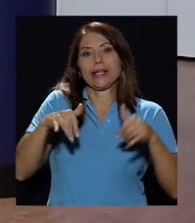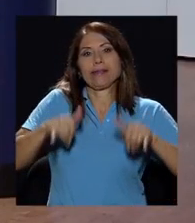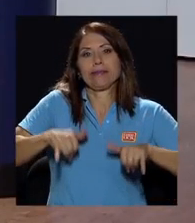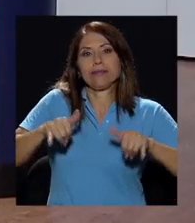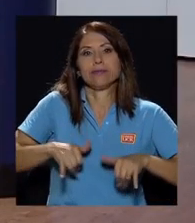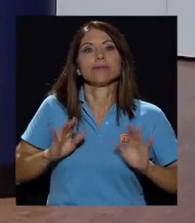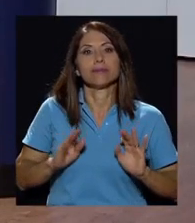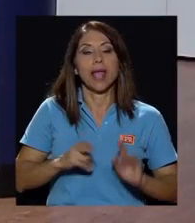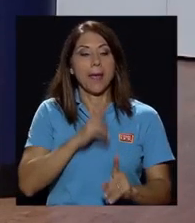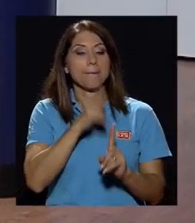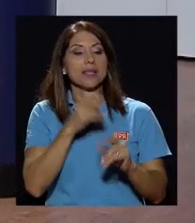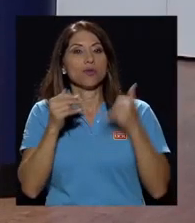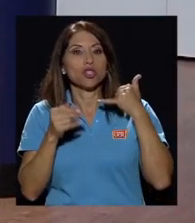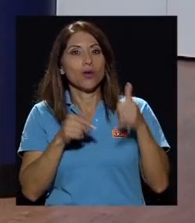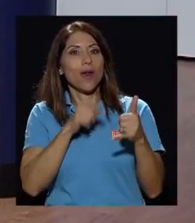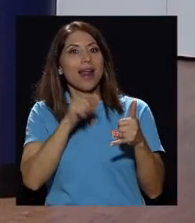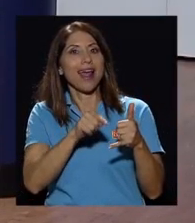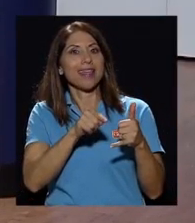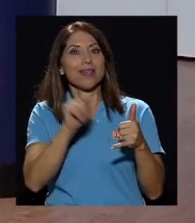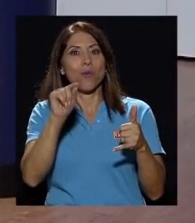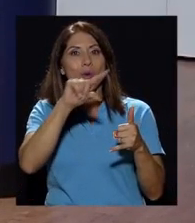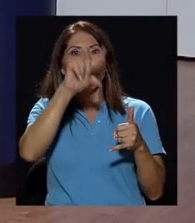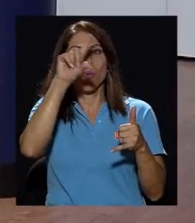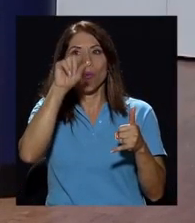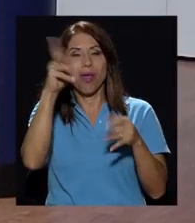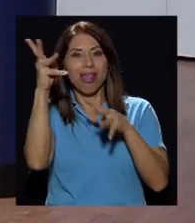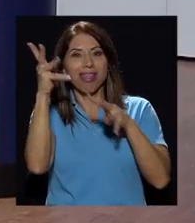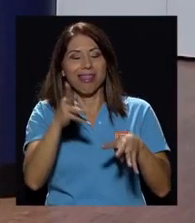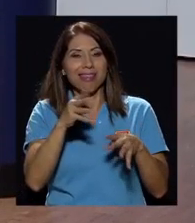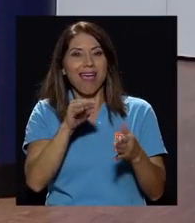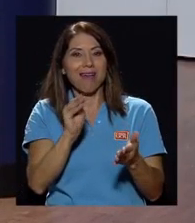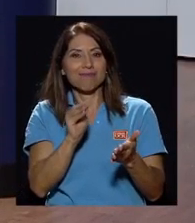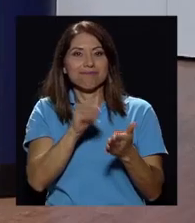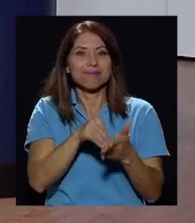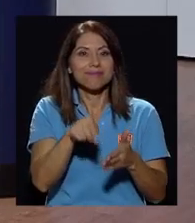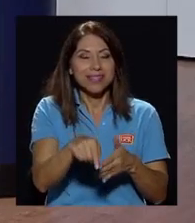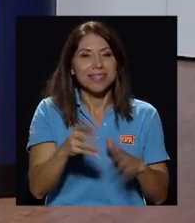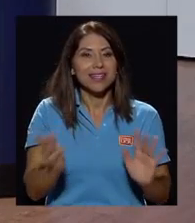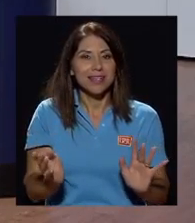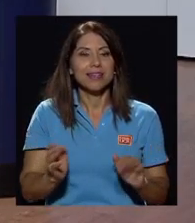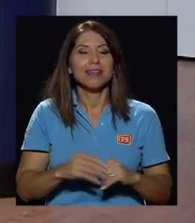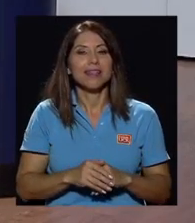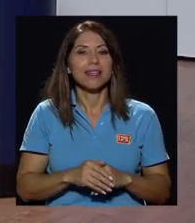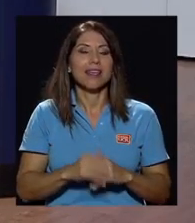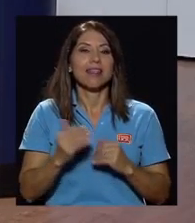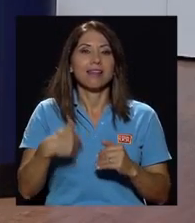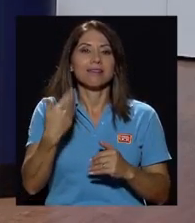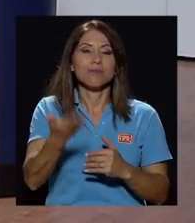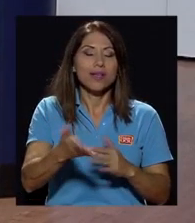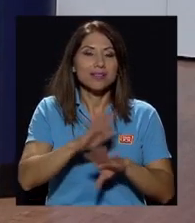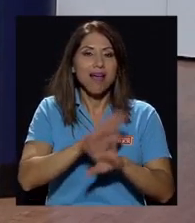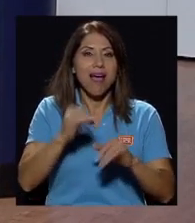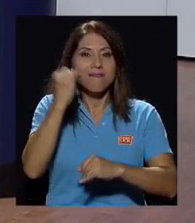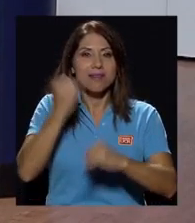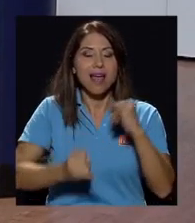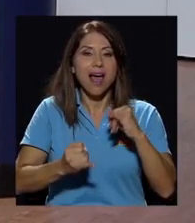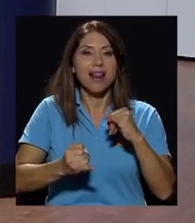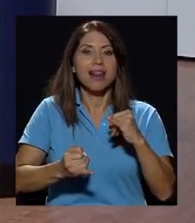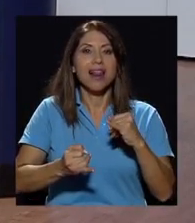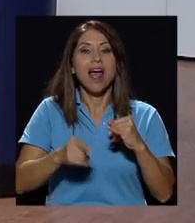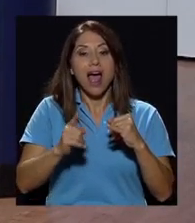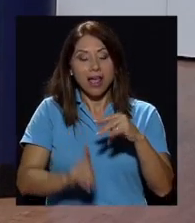estar el mismo celular va a localizarlo a uno en el mapa y ustedes reportes a esa ubicación y después al final obtiene